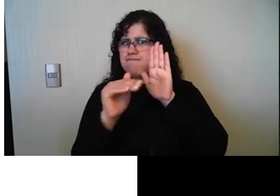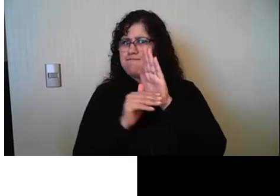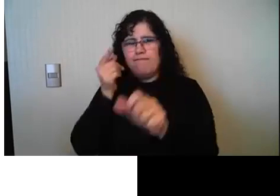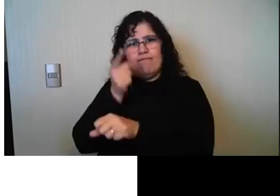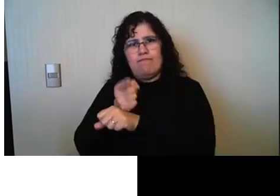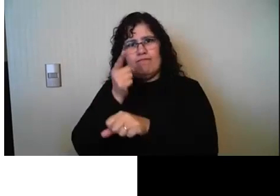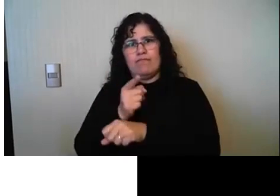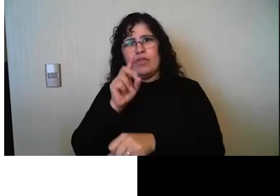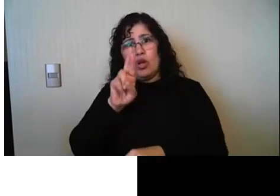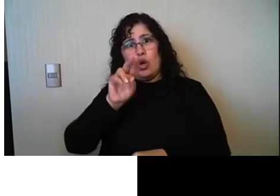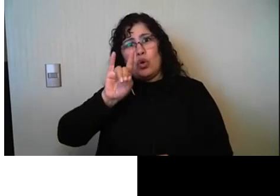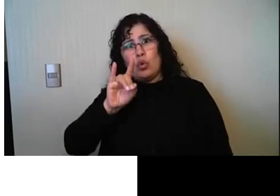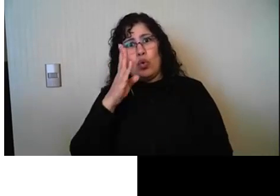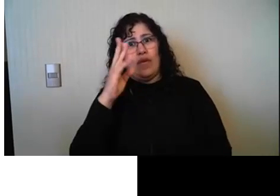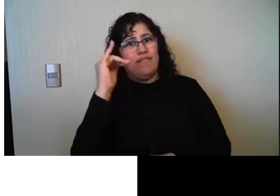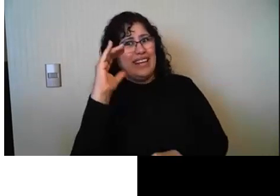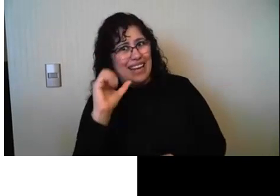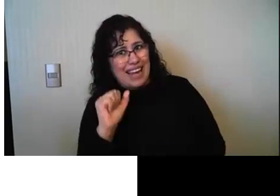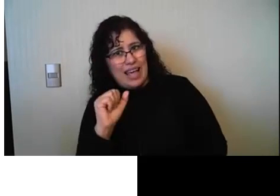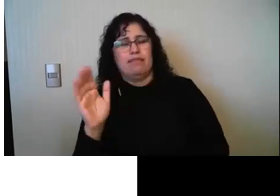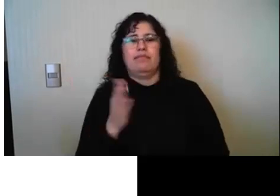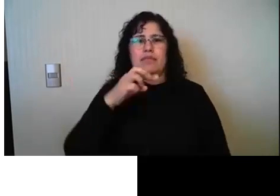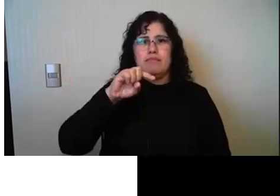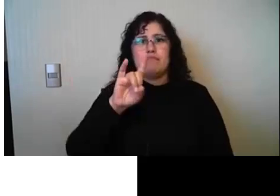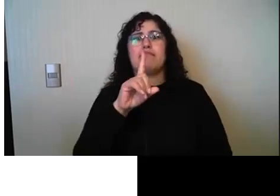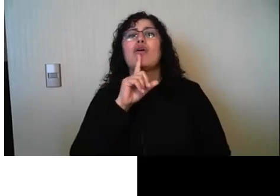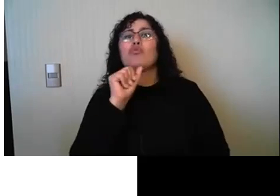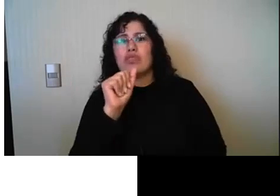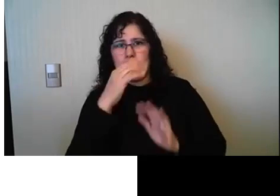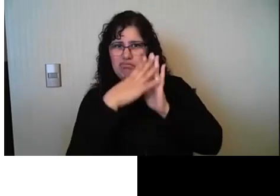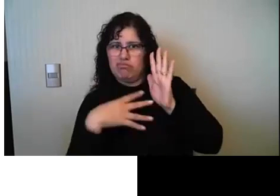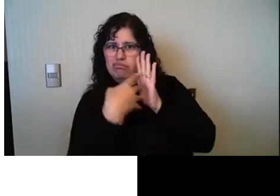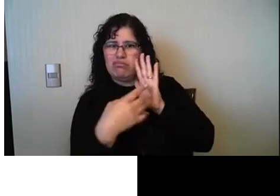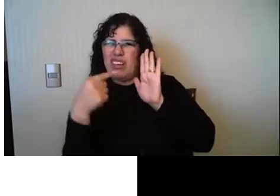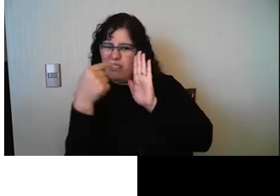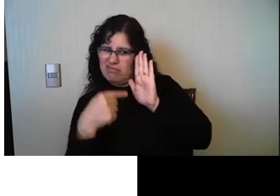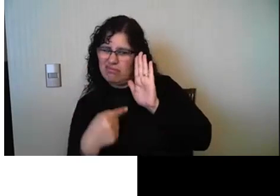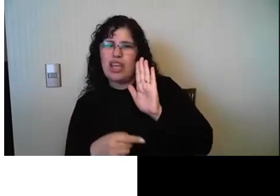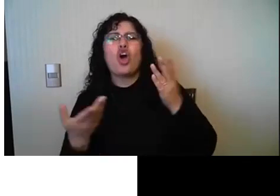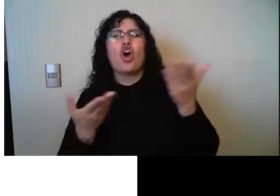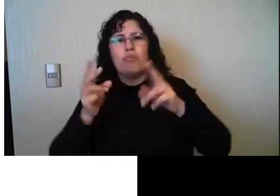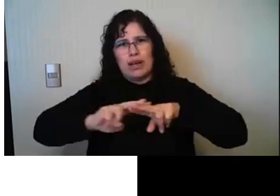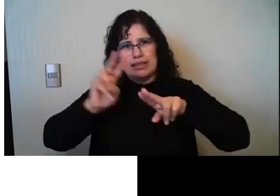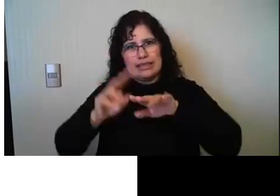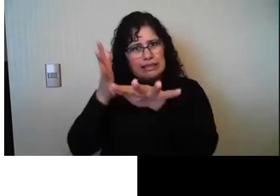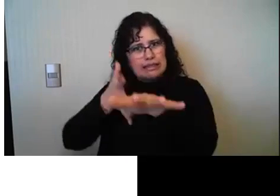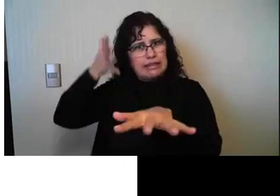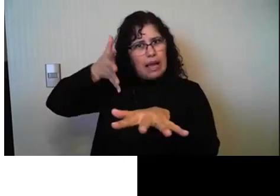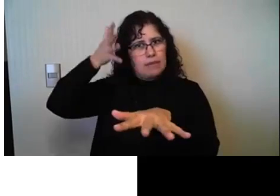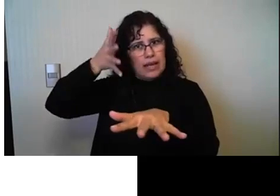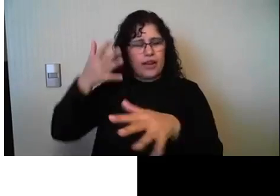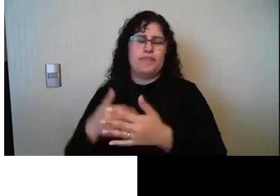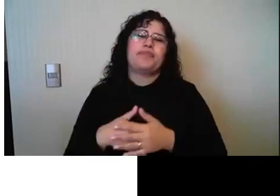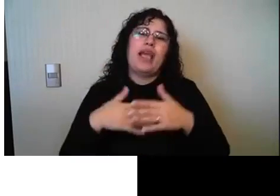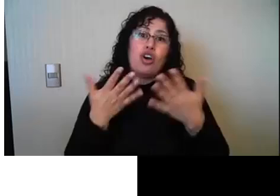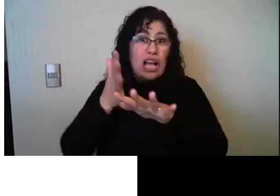pauta asociadas al seminario. En términos simples, los seminarios